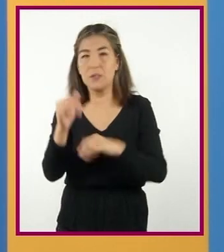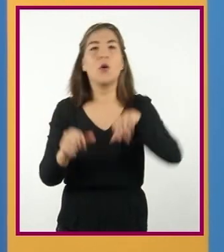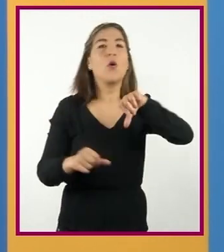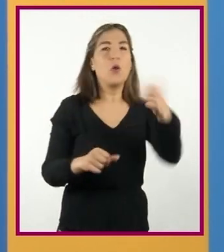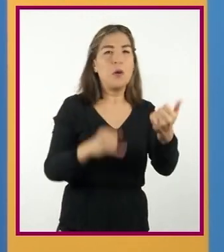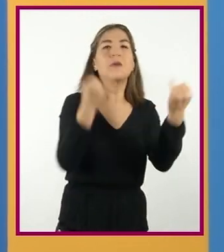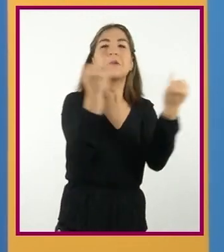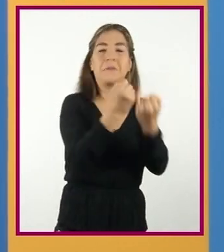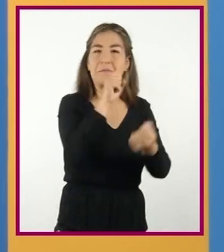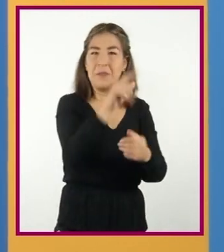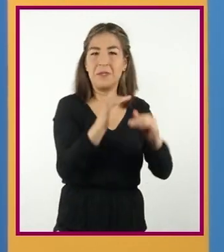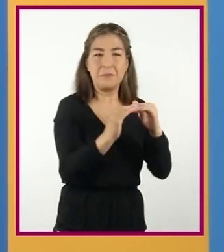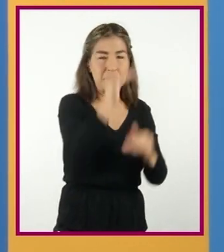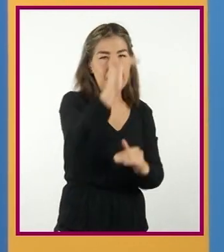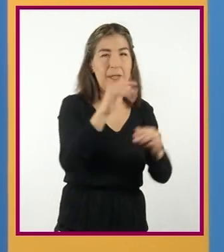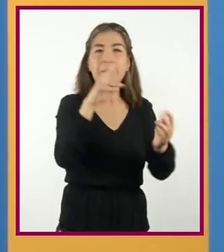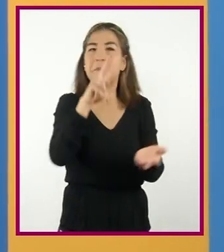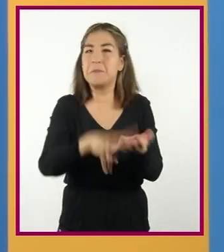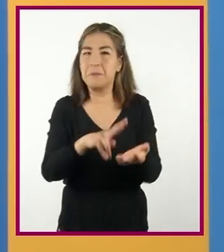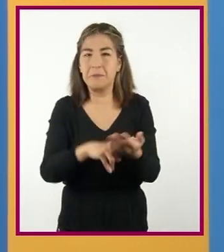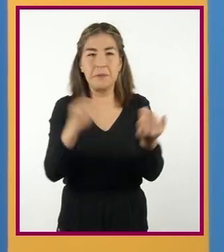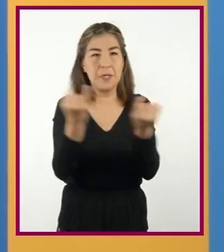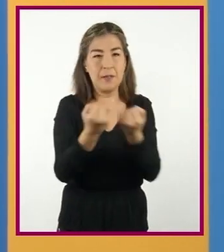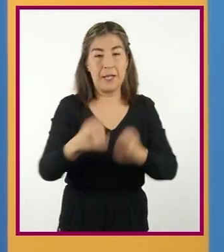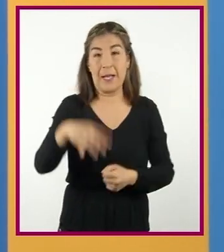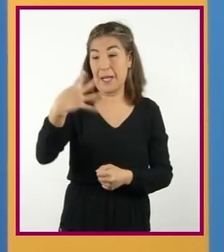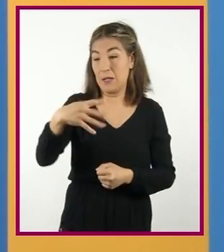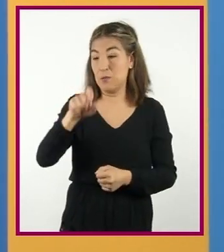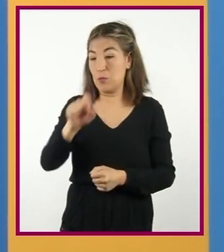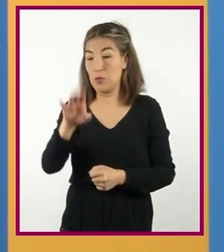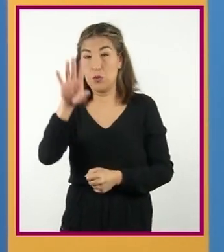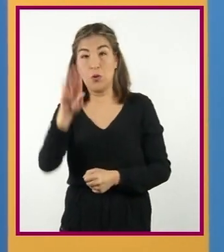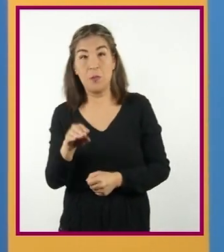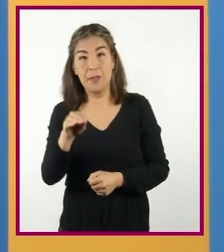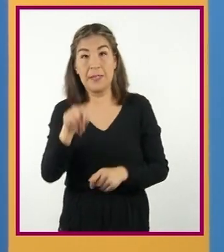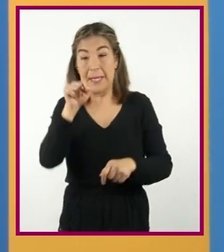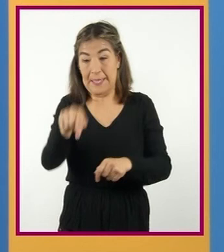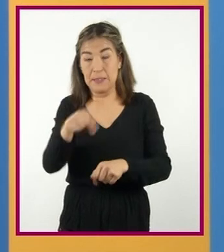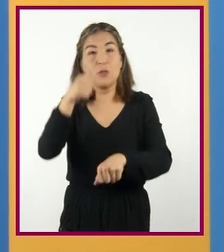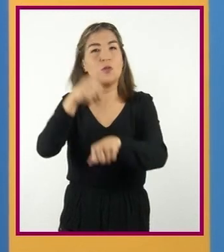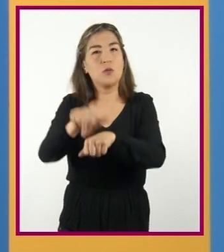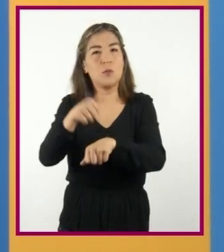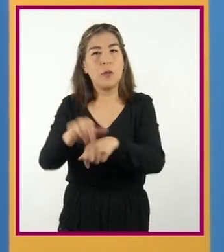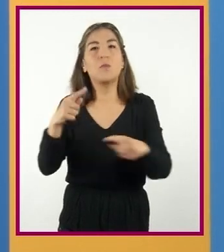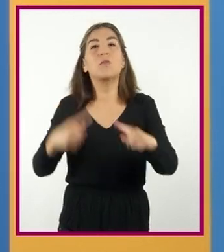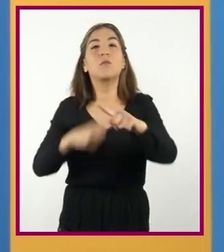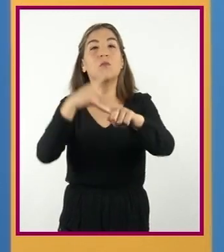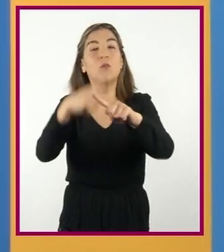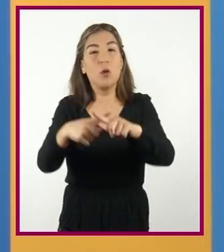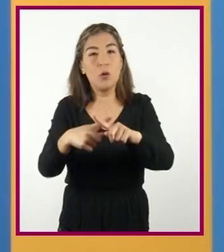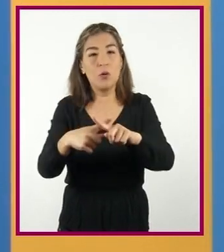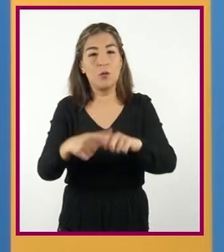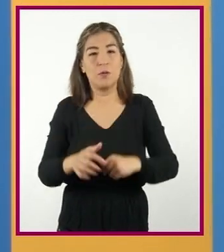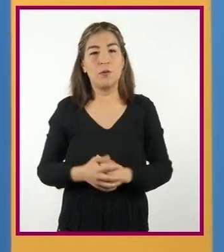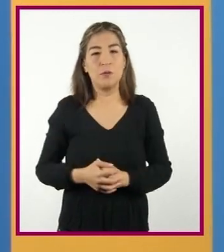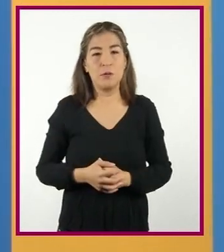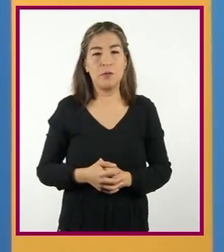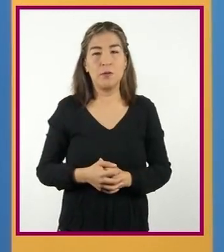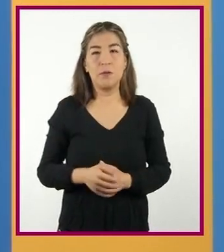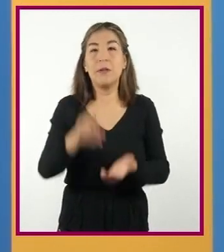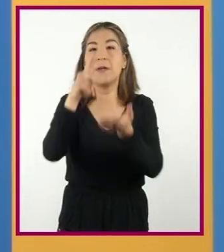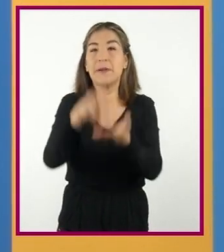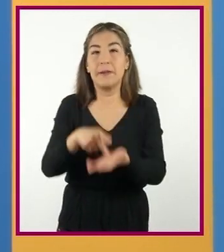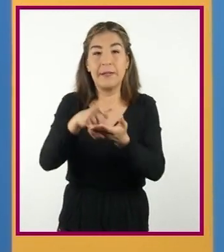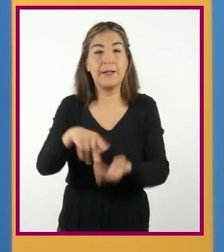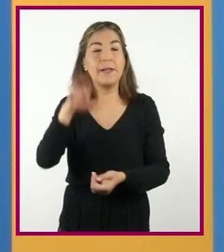también aumenta proporcionalmente. 14.90 es el número que debemos multiplicar los